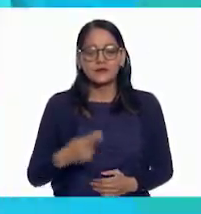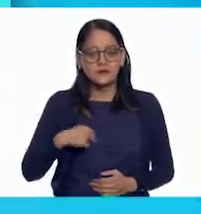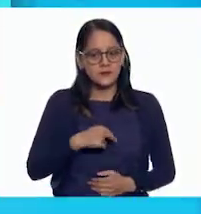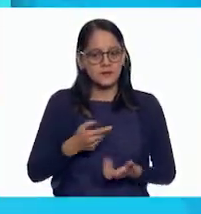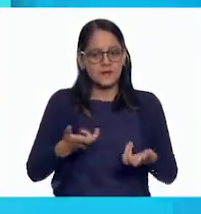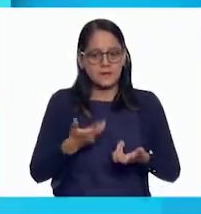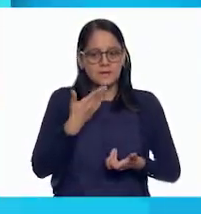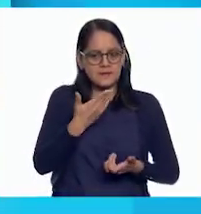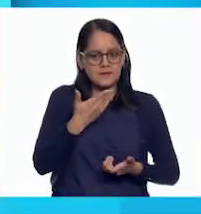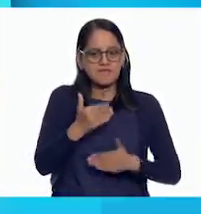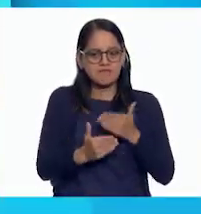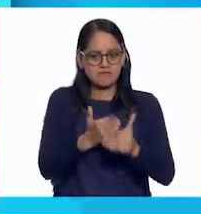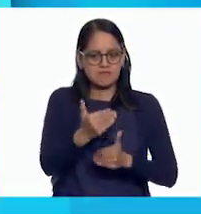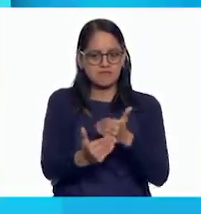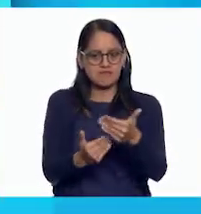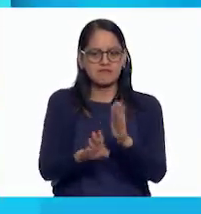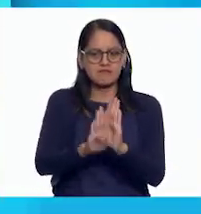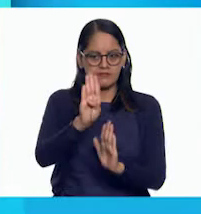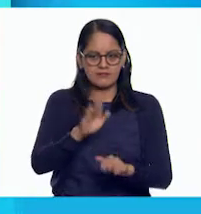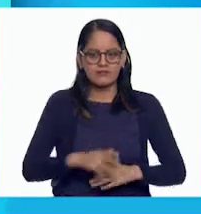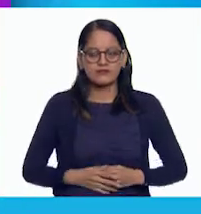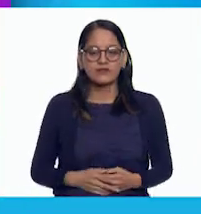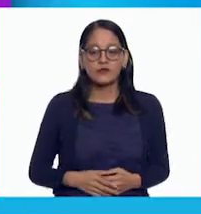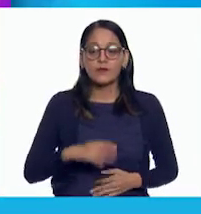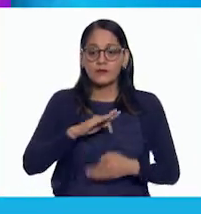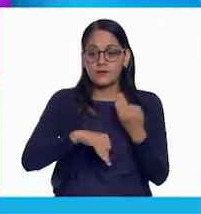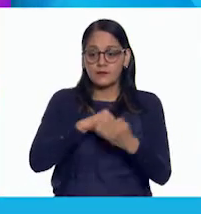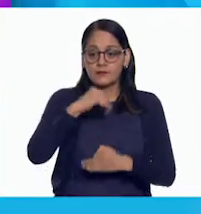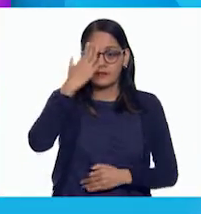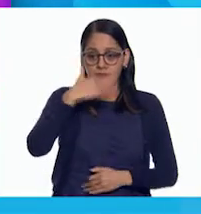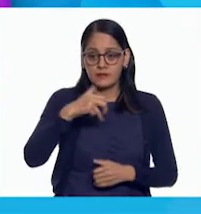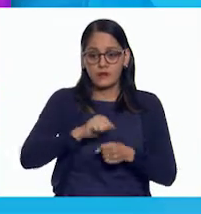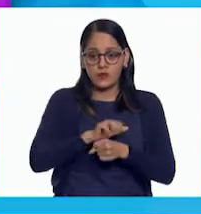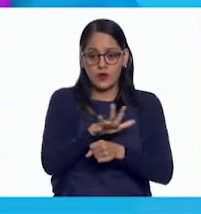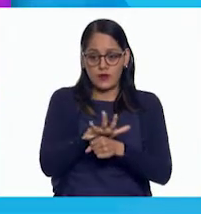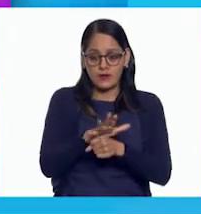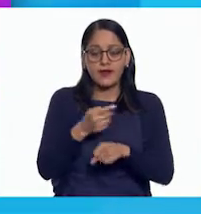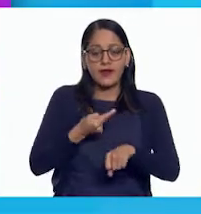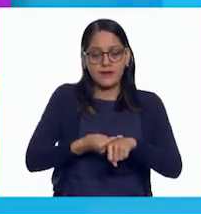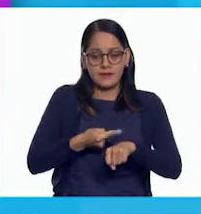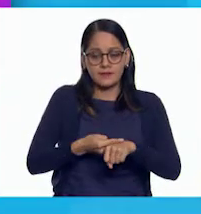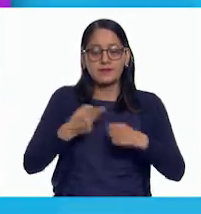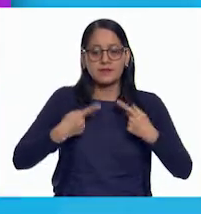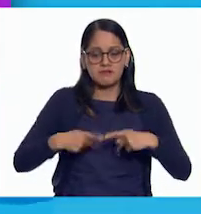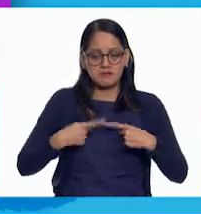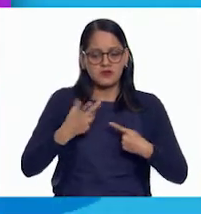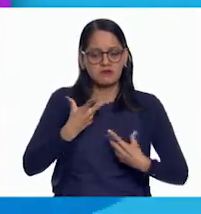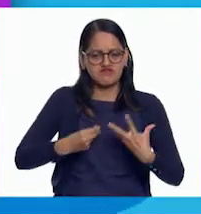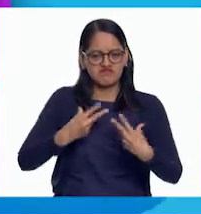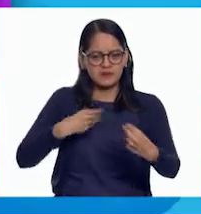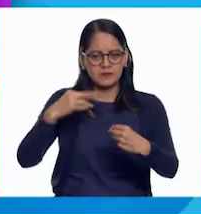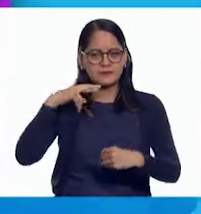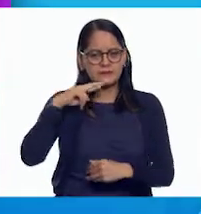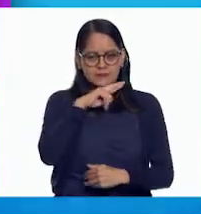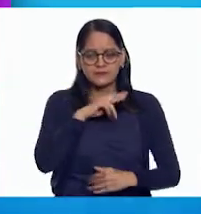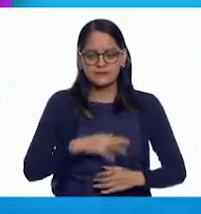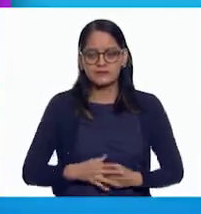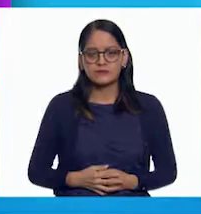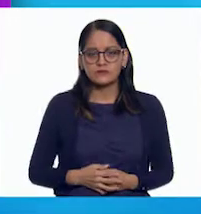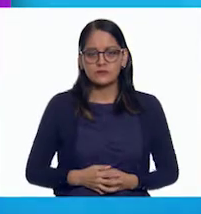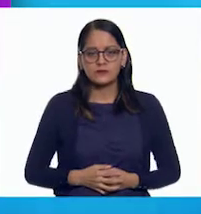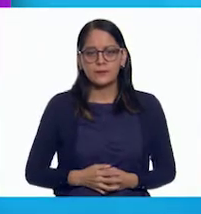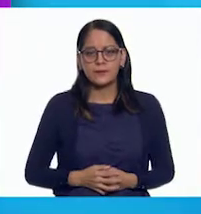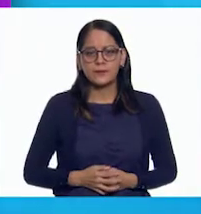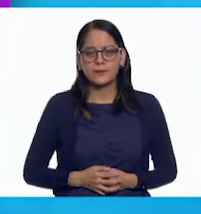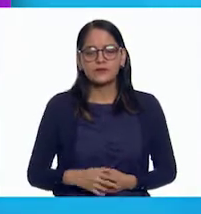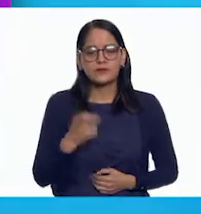Buenas prácticas para seguir adelante. Como todos sabemos, la COVID-19 es una enfermedad que se contagia muy fácilmente entre las